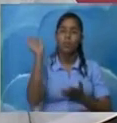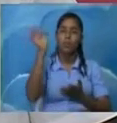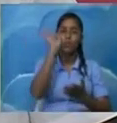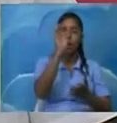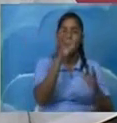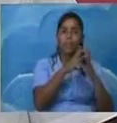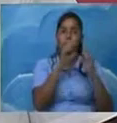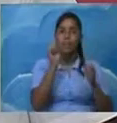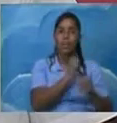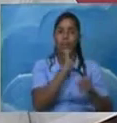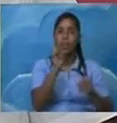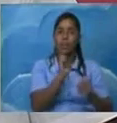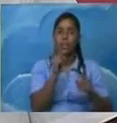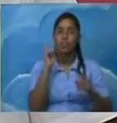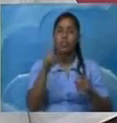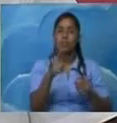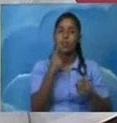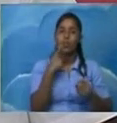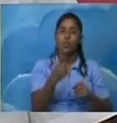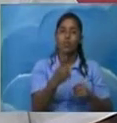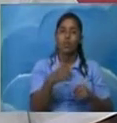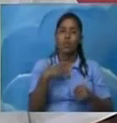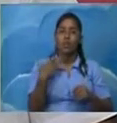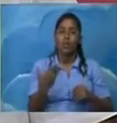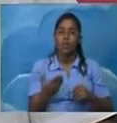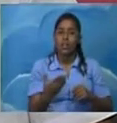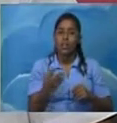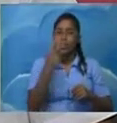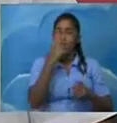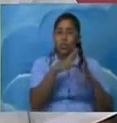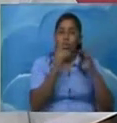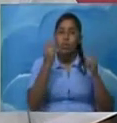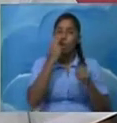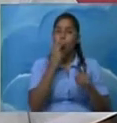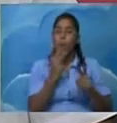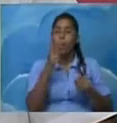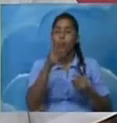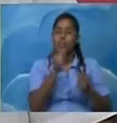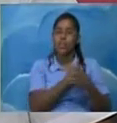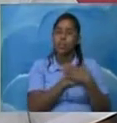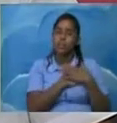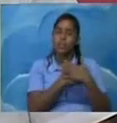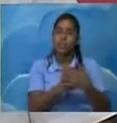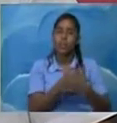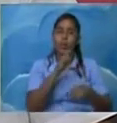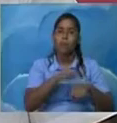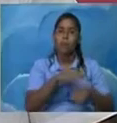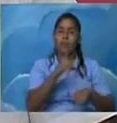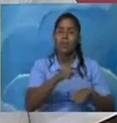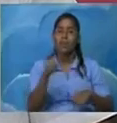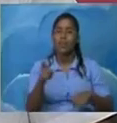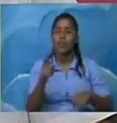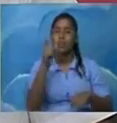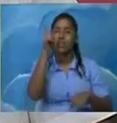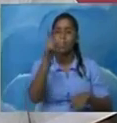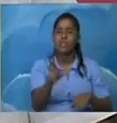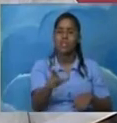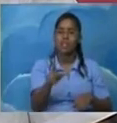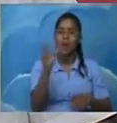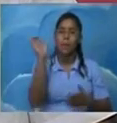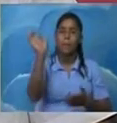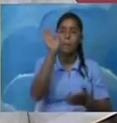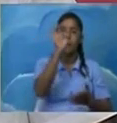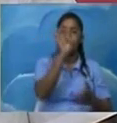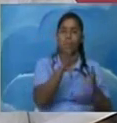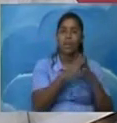el Evangelio, nos dijo que los pobres serían bienaventurados porque a ellos les sería predicado